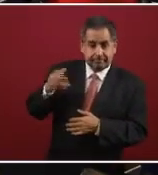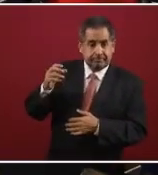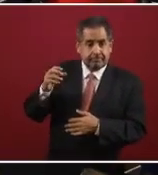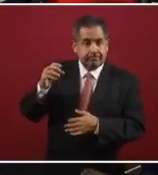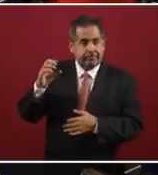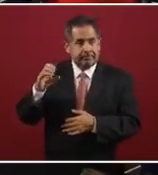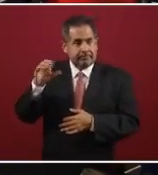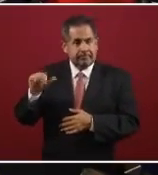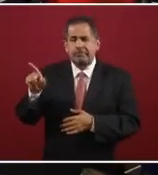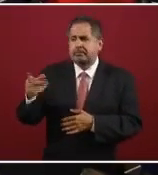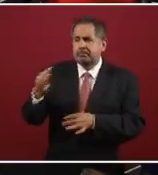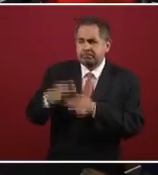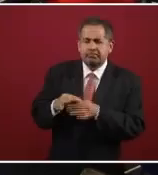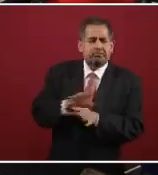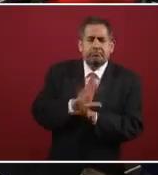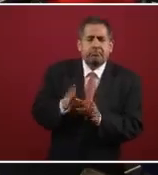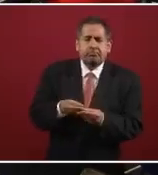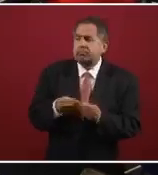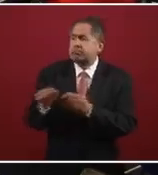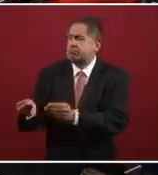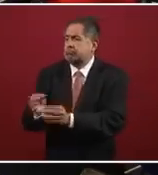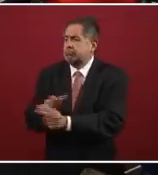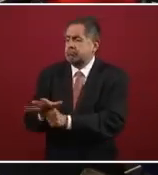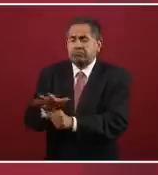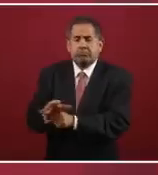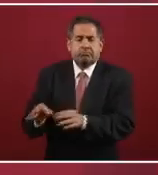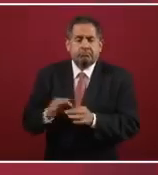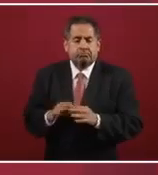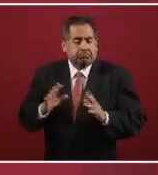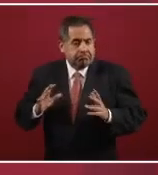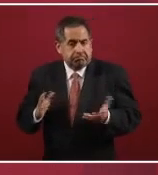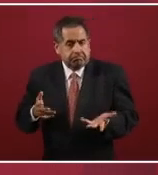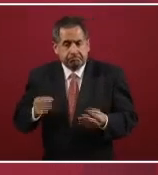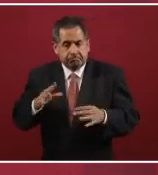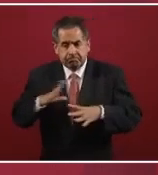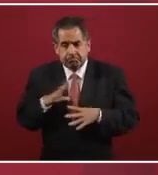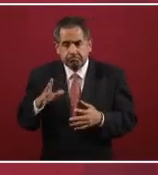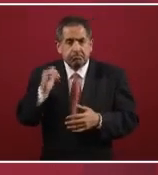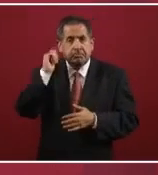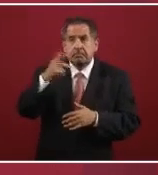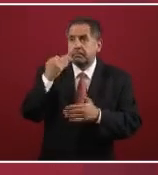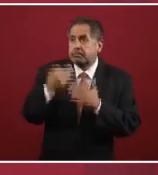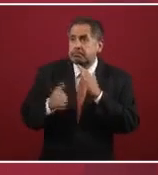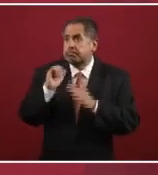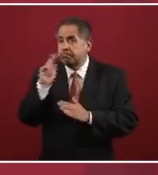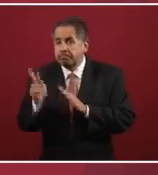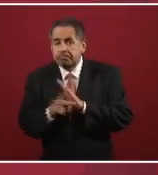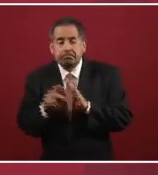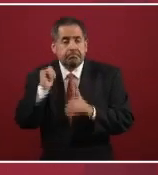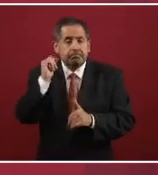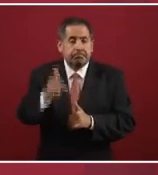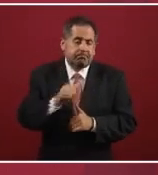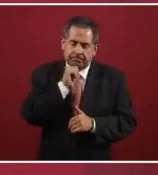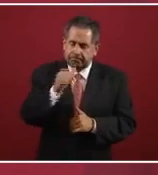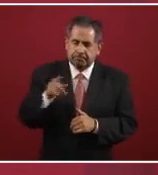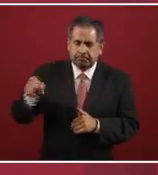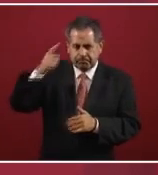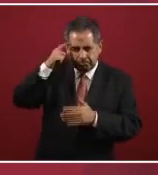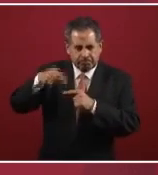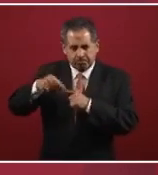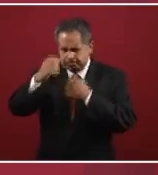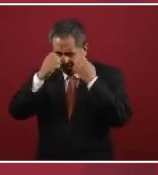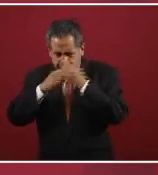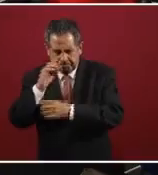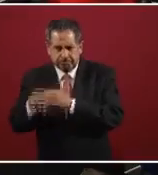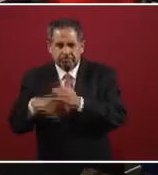sea todas se cubrieron entonces no tenemos ningún pendiente y yo creo que ellos están terminando su